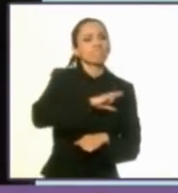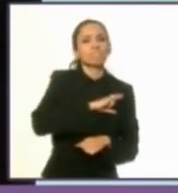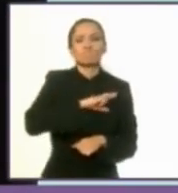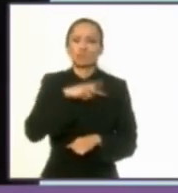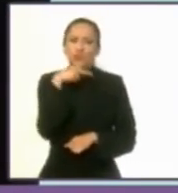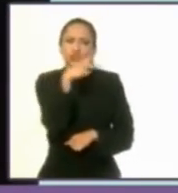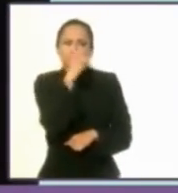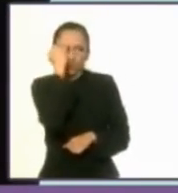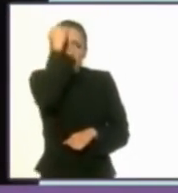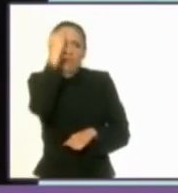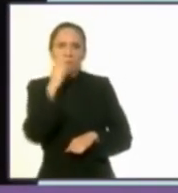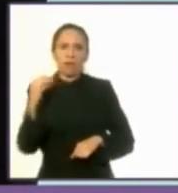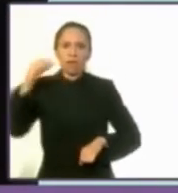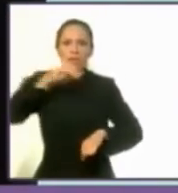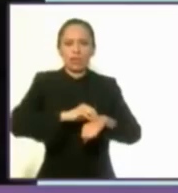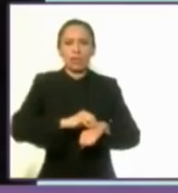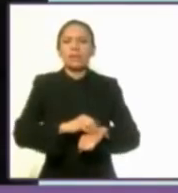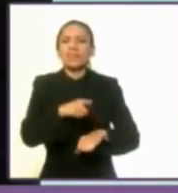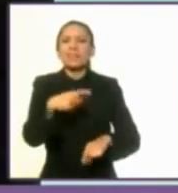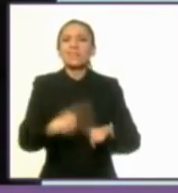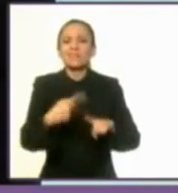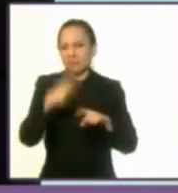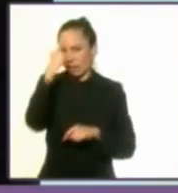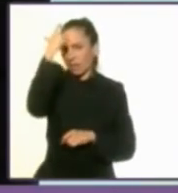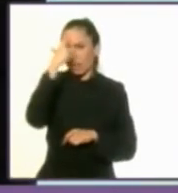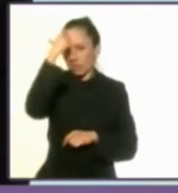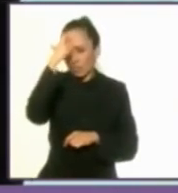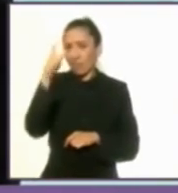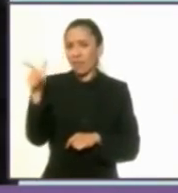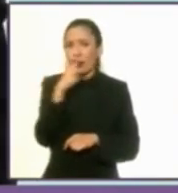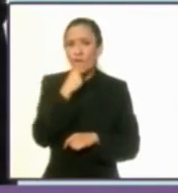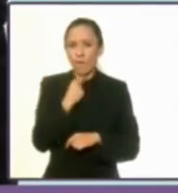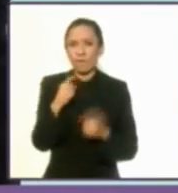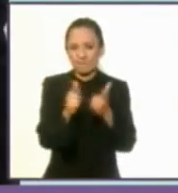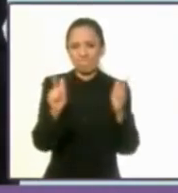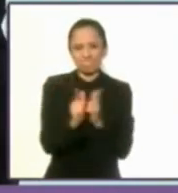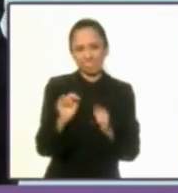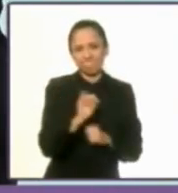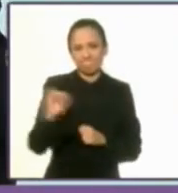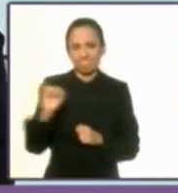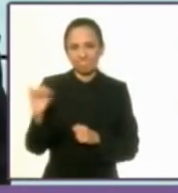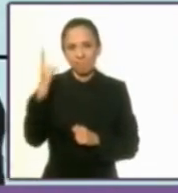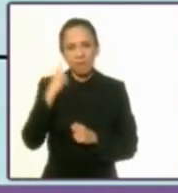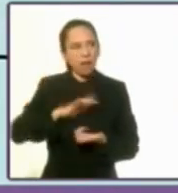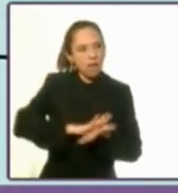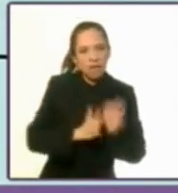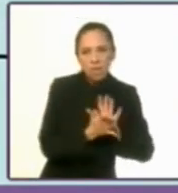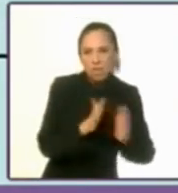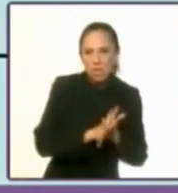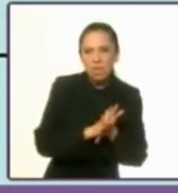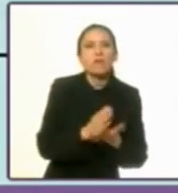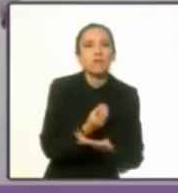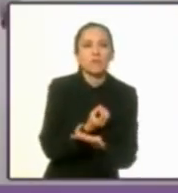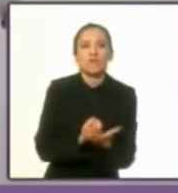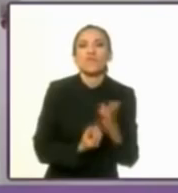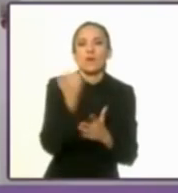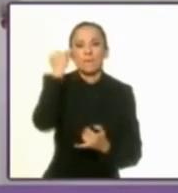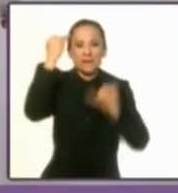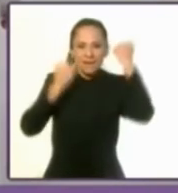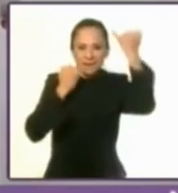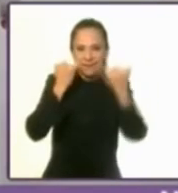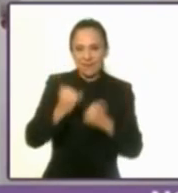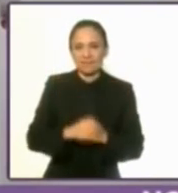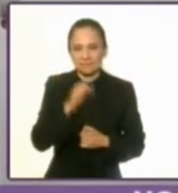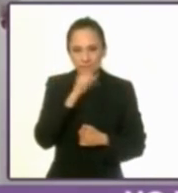inventaron y la inventó a nombre de la izquierda para hacer complicidad con el neoliberalismo tiempo el